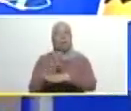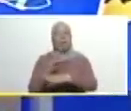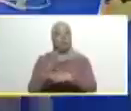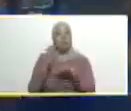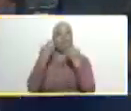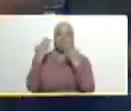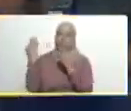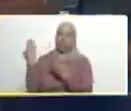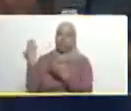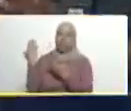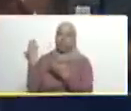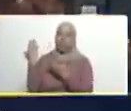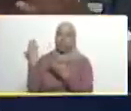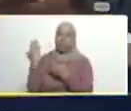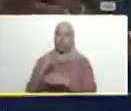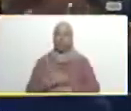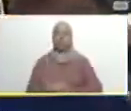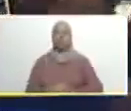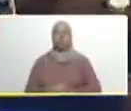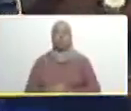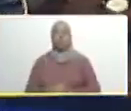Mia Mottley.